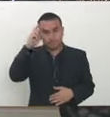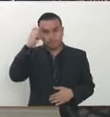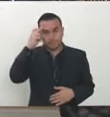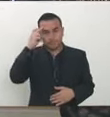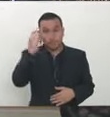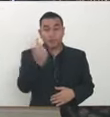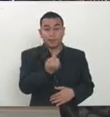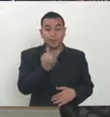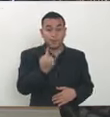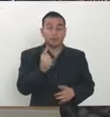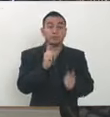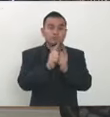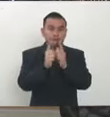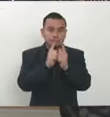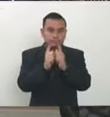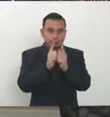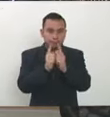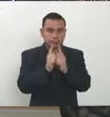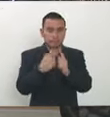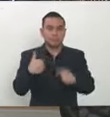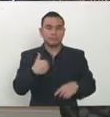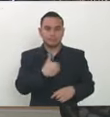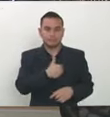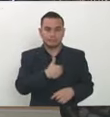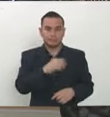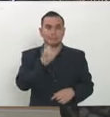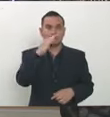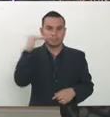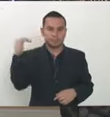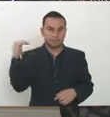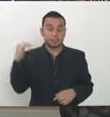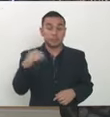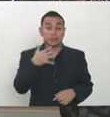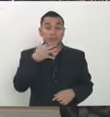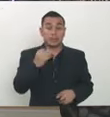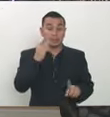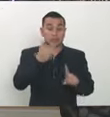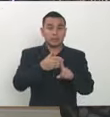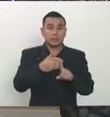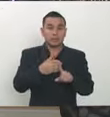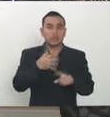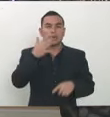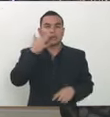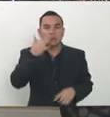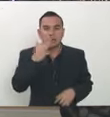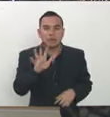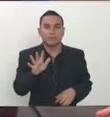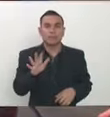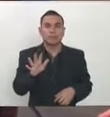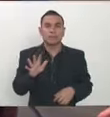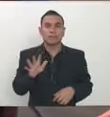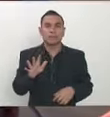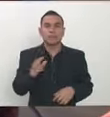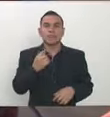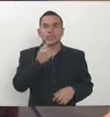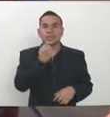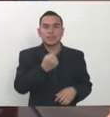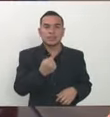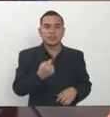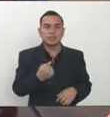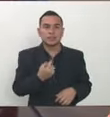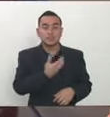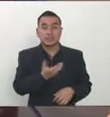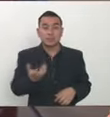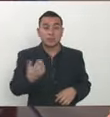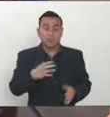Migración, Aduanas y todos los que han tenido que ver directamente con la crisis. En el caso de las instituciones que también, en ese caso, será